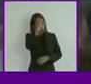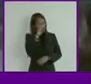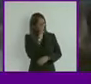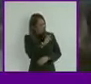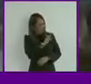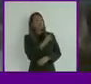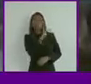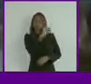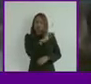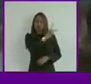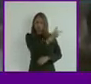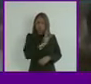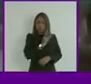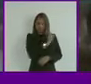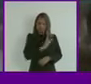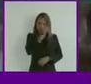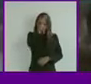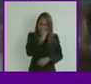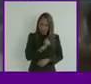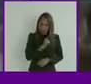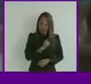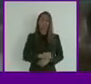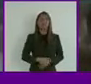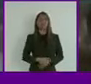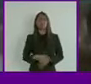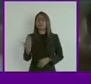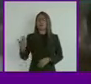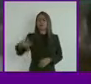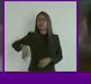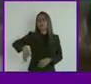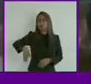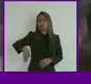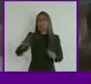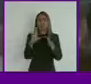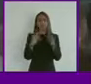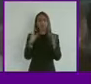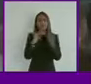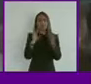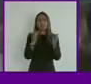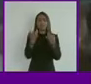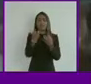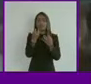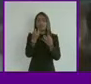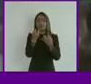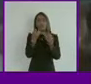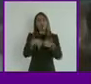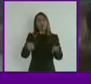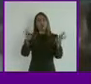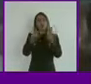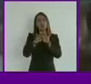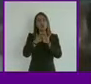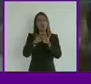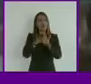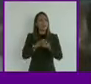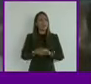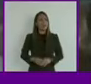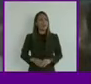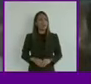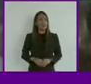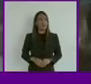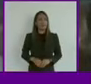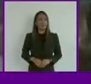mencionado en este rato creo que tiene mucha relevancia. Y es cierto, ¿no? Creo que